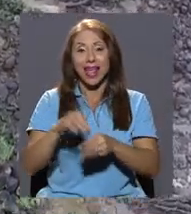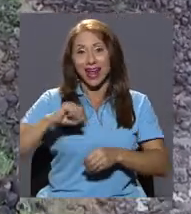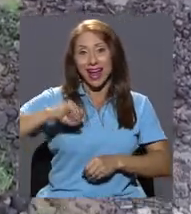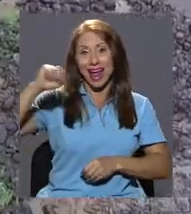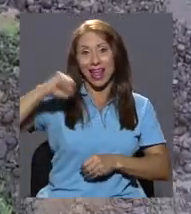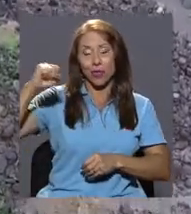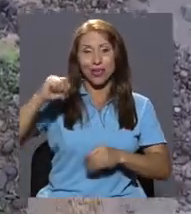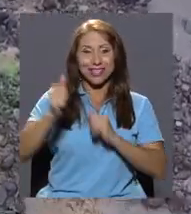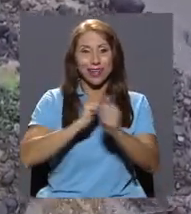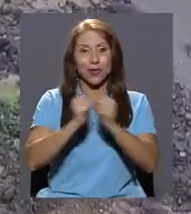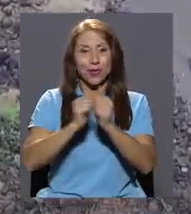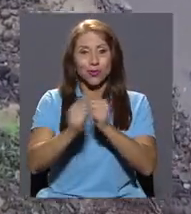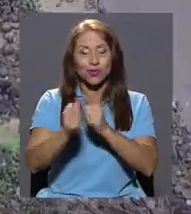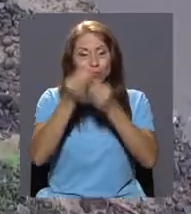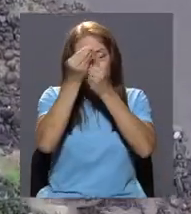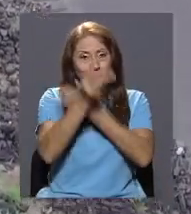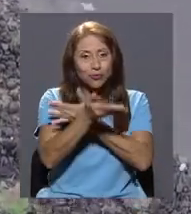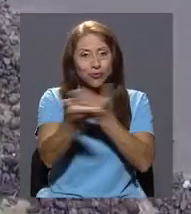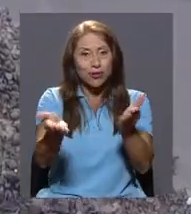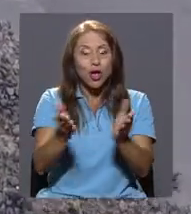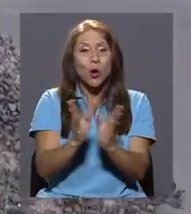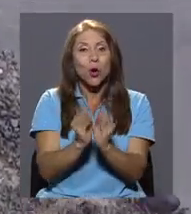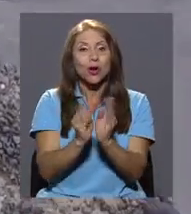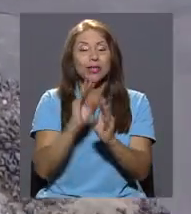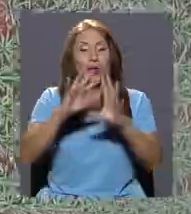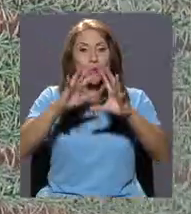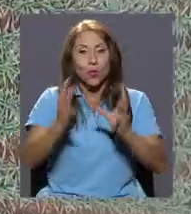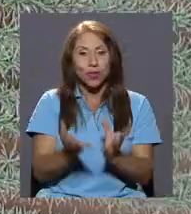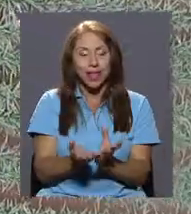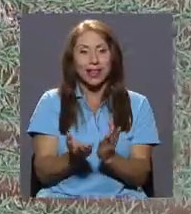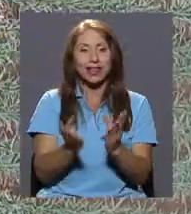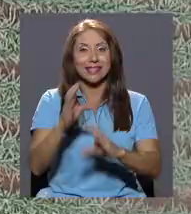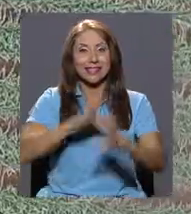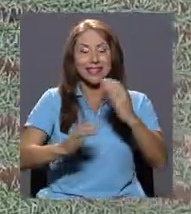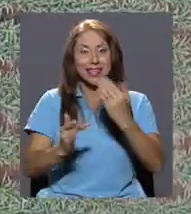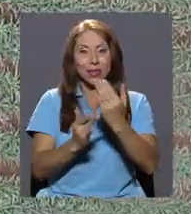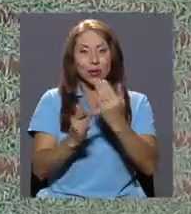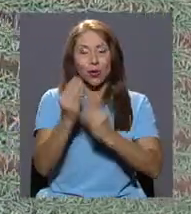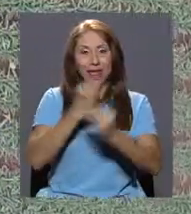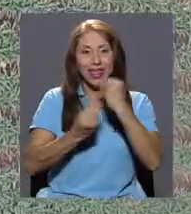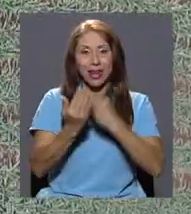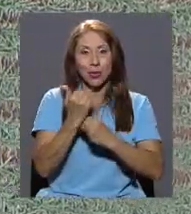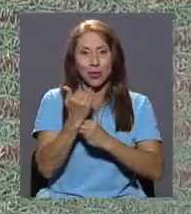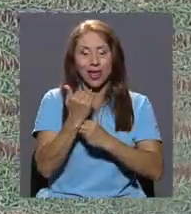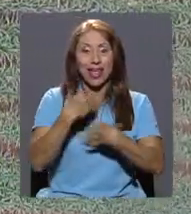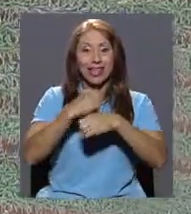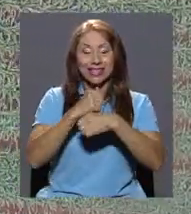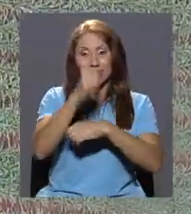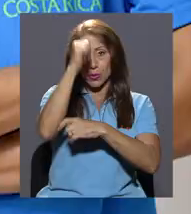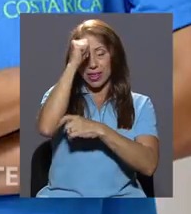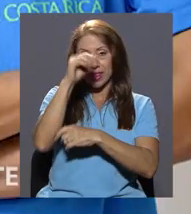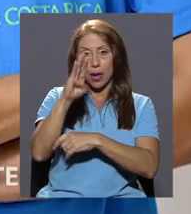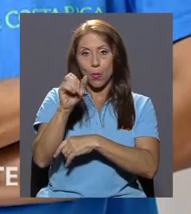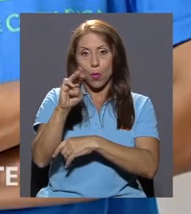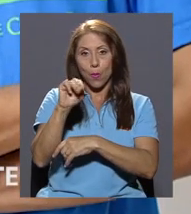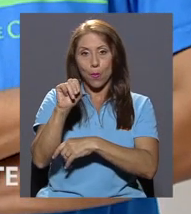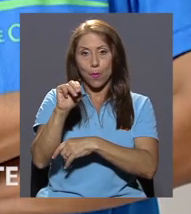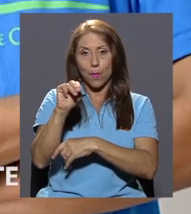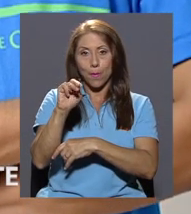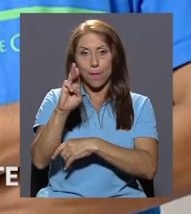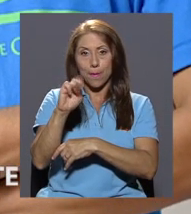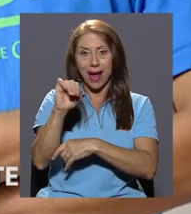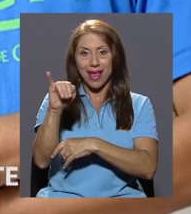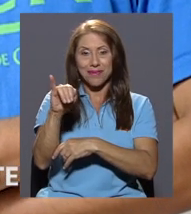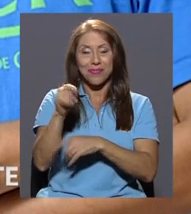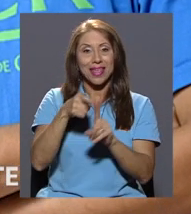del concurso se anunciaron durante el Congreso Mundial de Ciencia y Tecnología de Alimentos, que se llevó a cabo en Mumbai, India, del 23